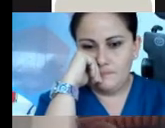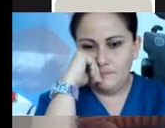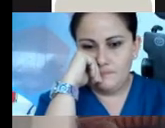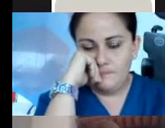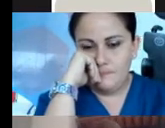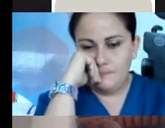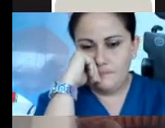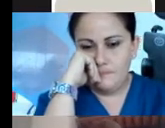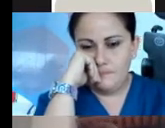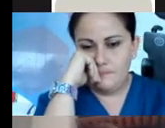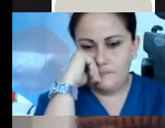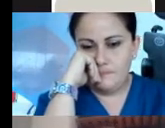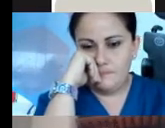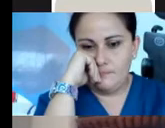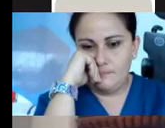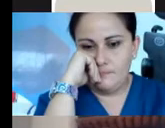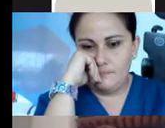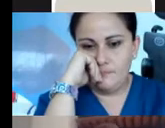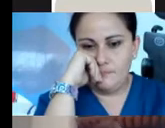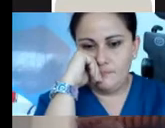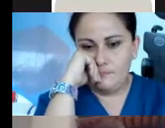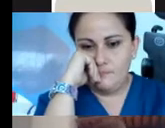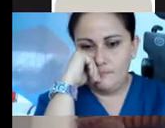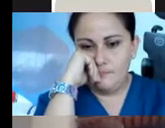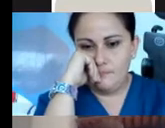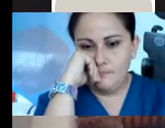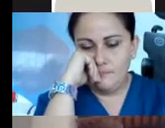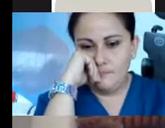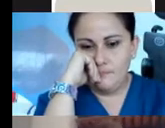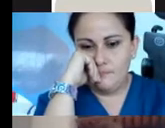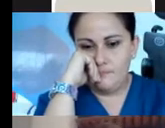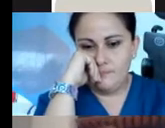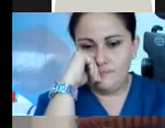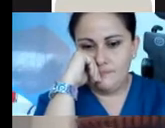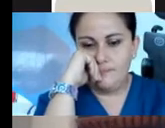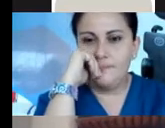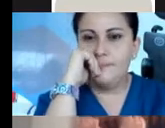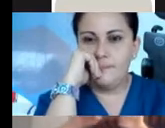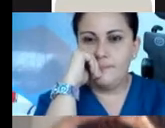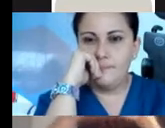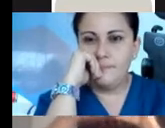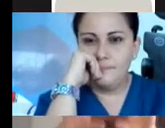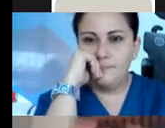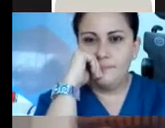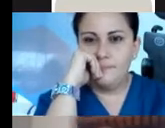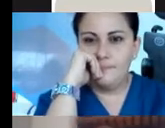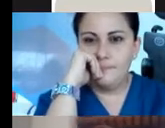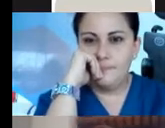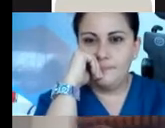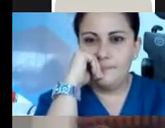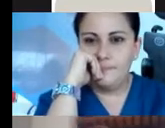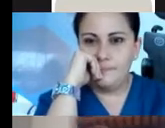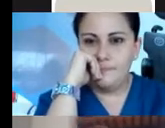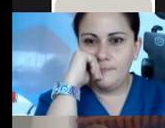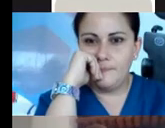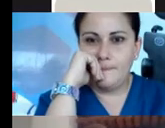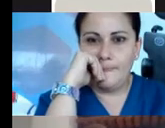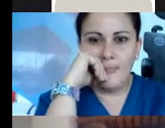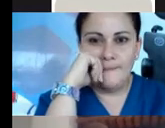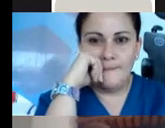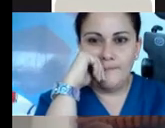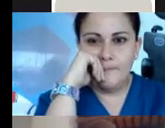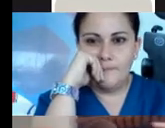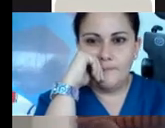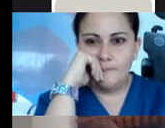cuando lamentablemente no tienen un carro grande, como generalmente en Estados Unidos, que suben el paciente con la silla, con